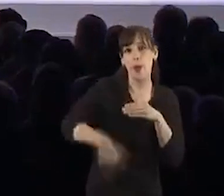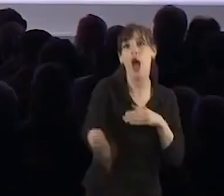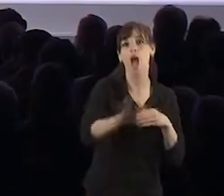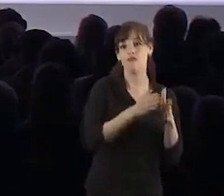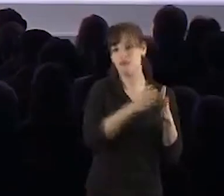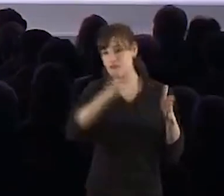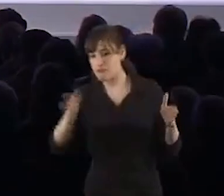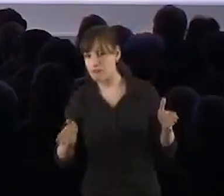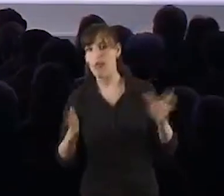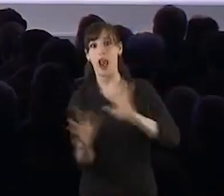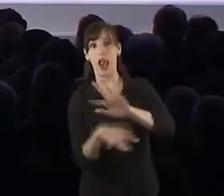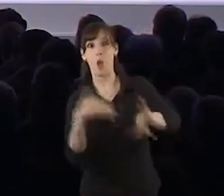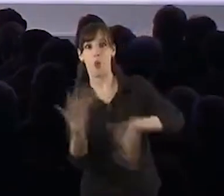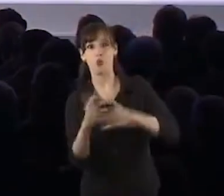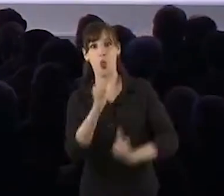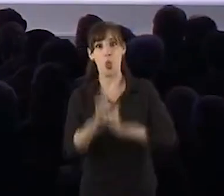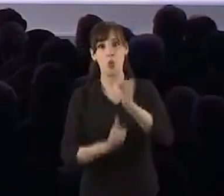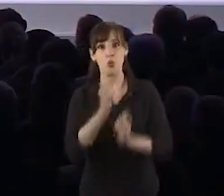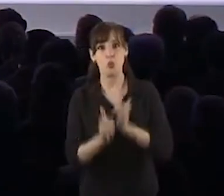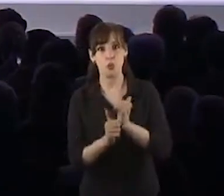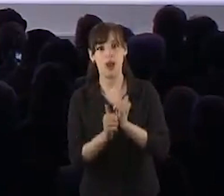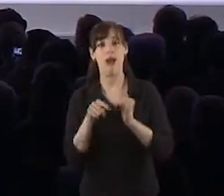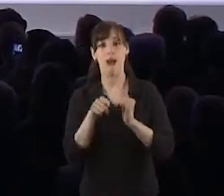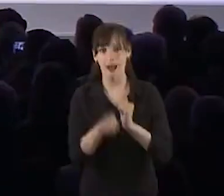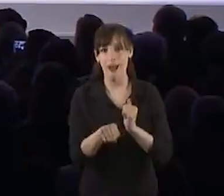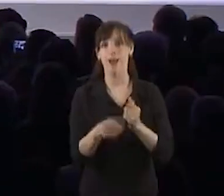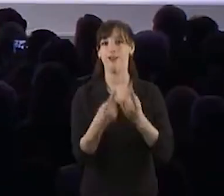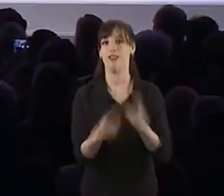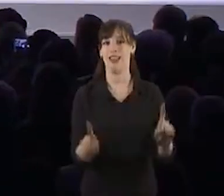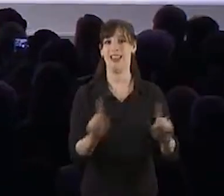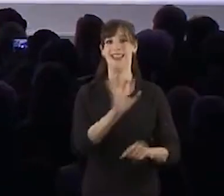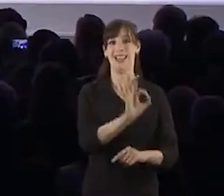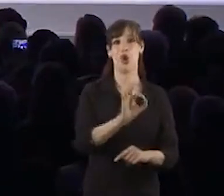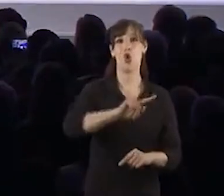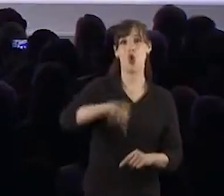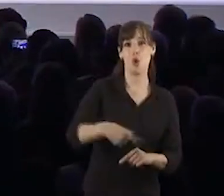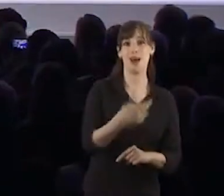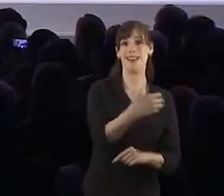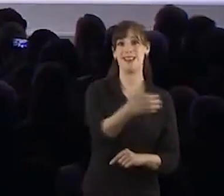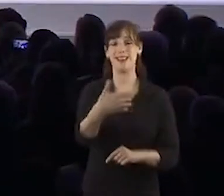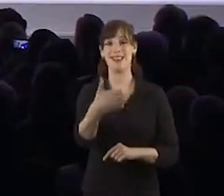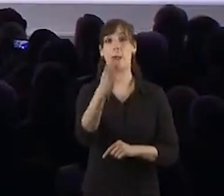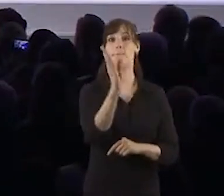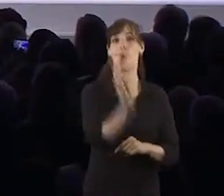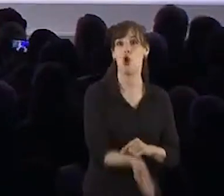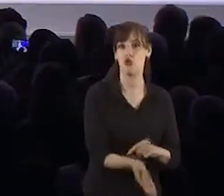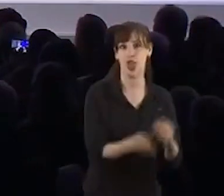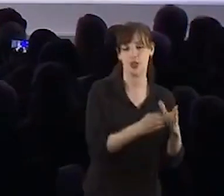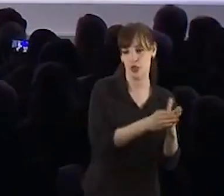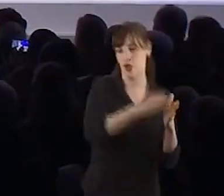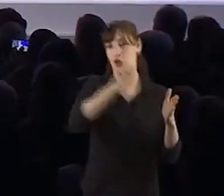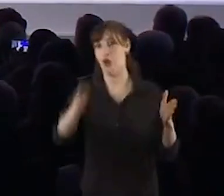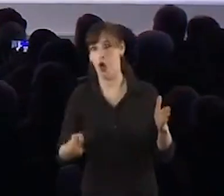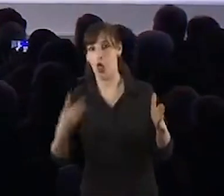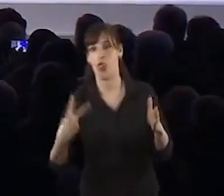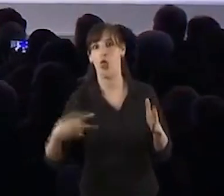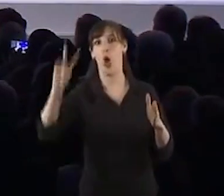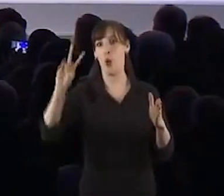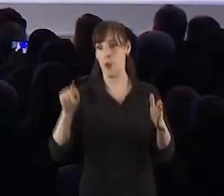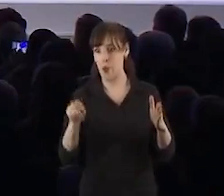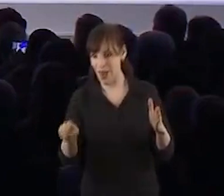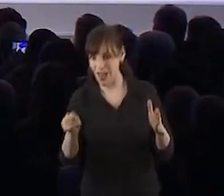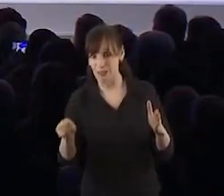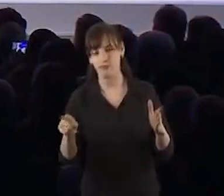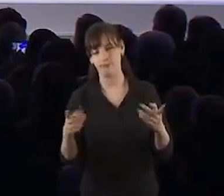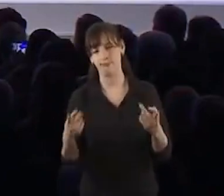la tasa de crecimiento pasa al 0,66%. A ese ritmo, para duplicar el PBI per cápita, se necesitarían